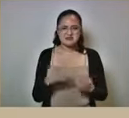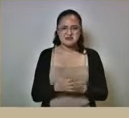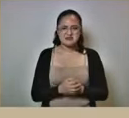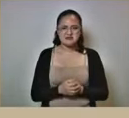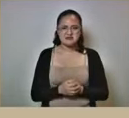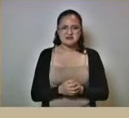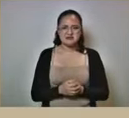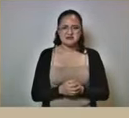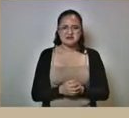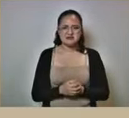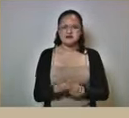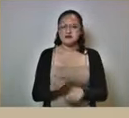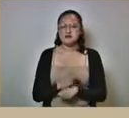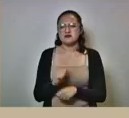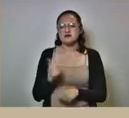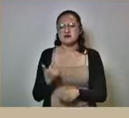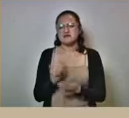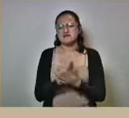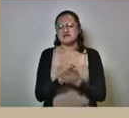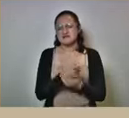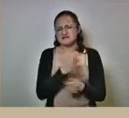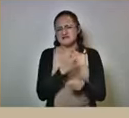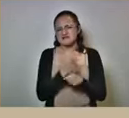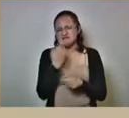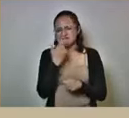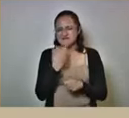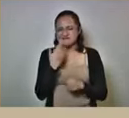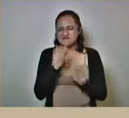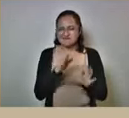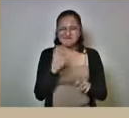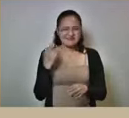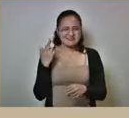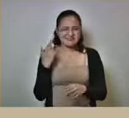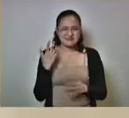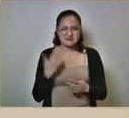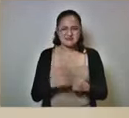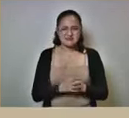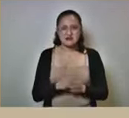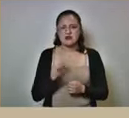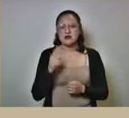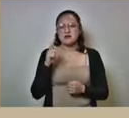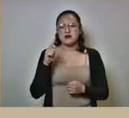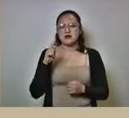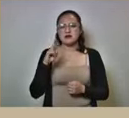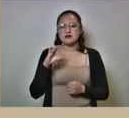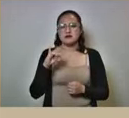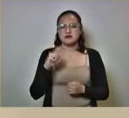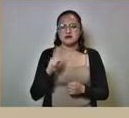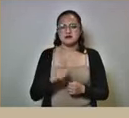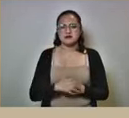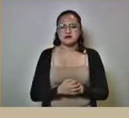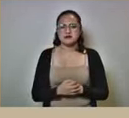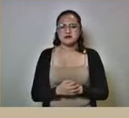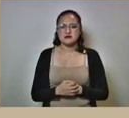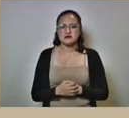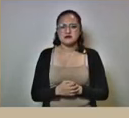No, pasamos, por favor. Revisa tu conexión y regresamos contigo. Patricia Méndez, de consulta.